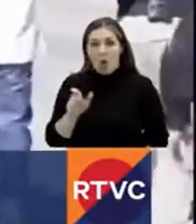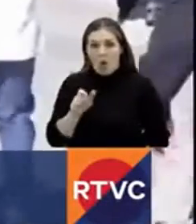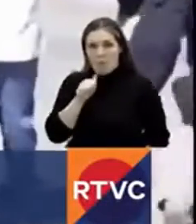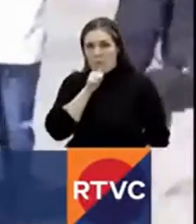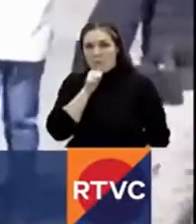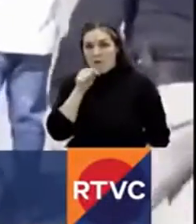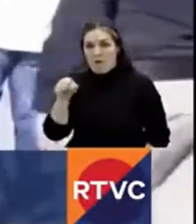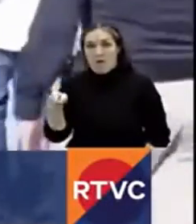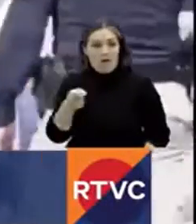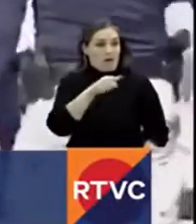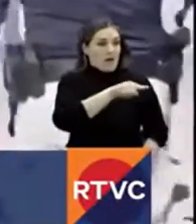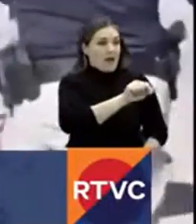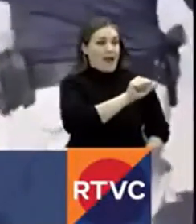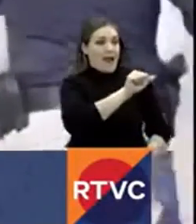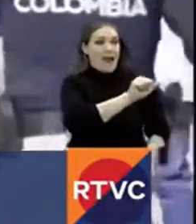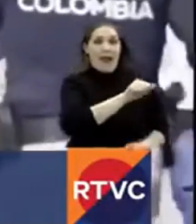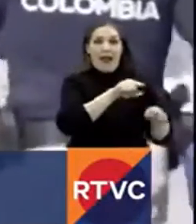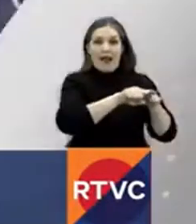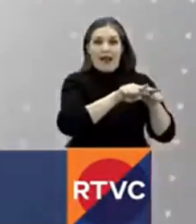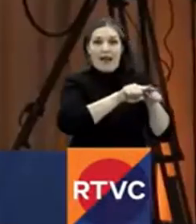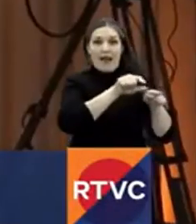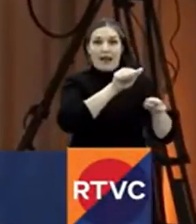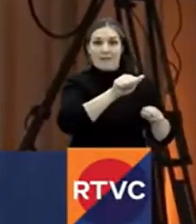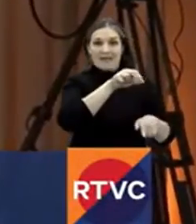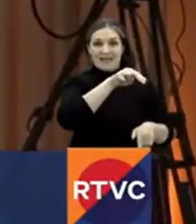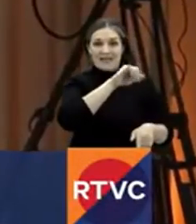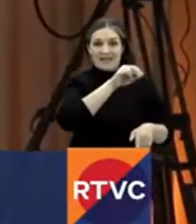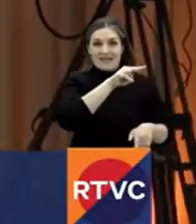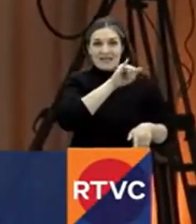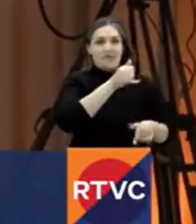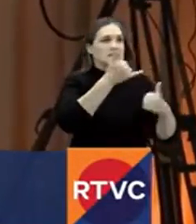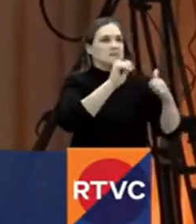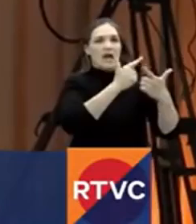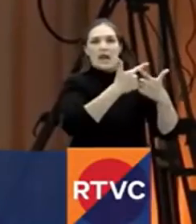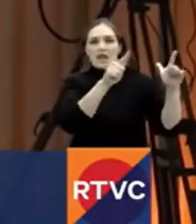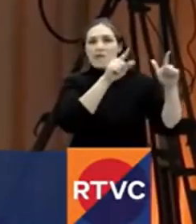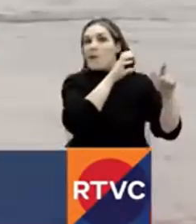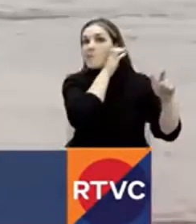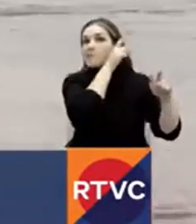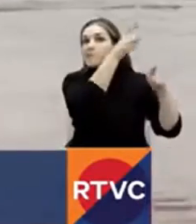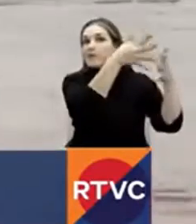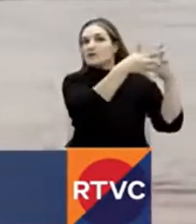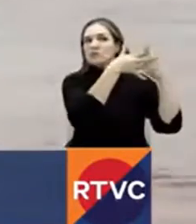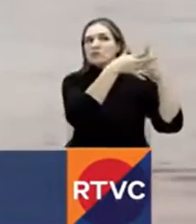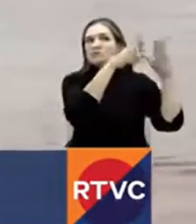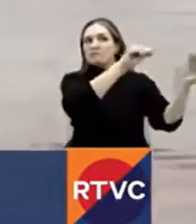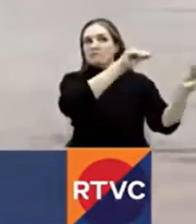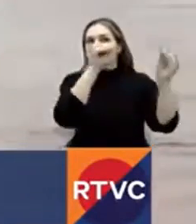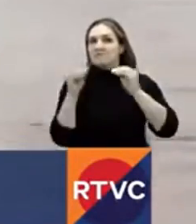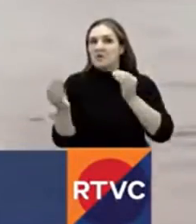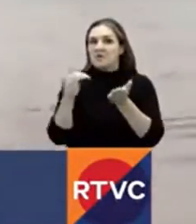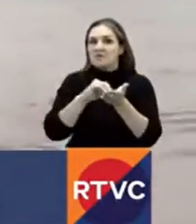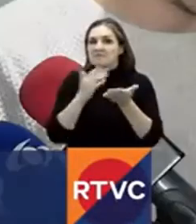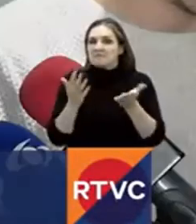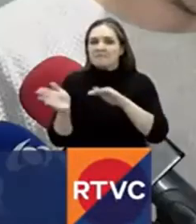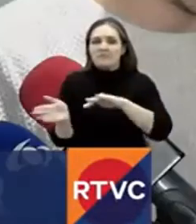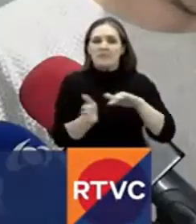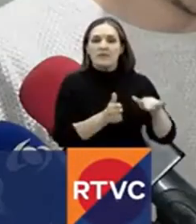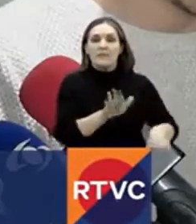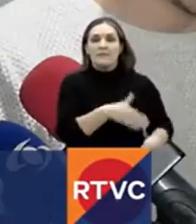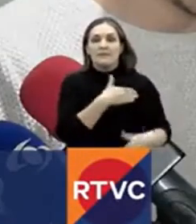si Nini Johanna Úsuga regresará a Colombia. Noticias de la reforma a la salud. La ministra visita Quibdó